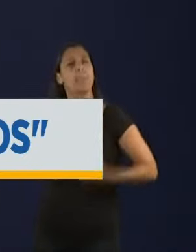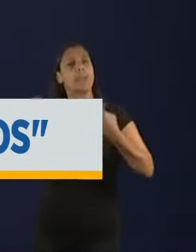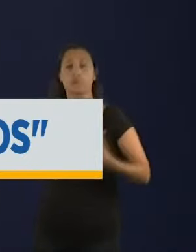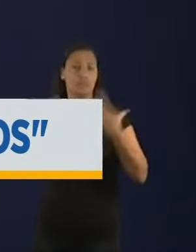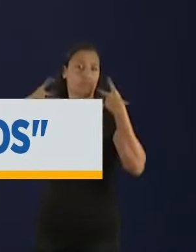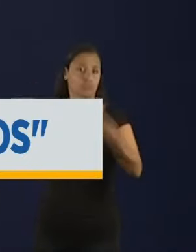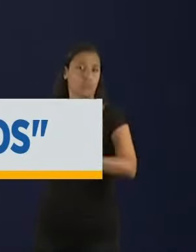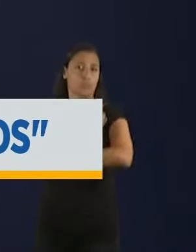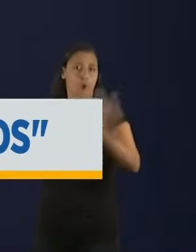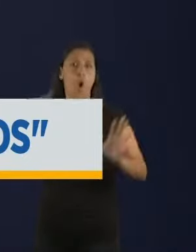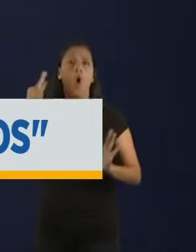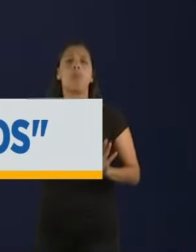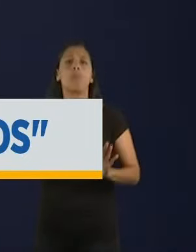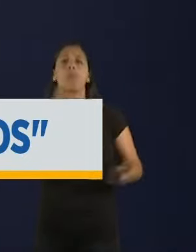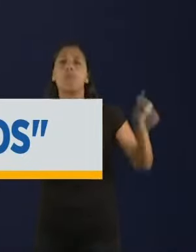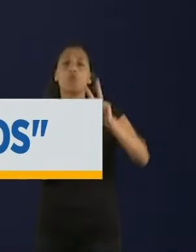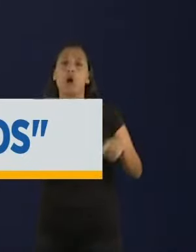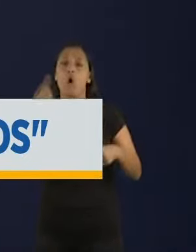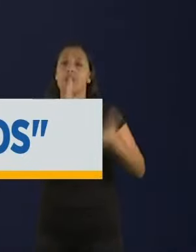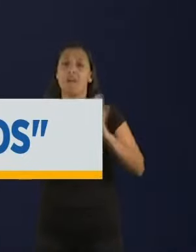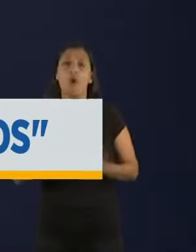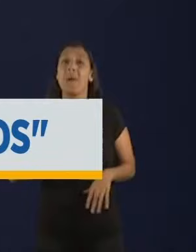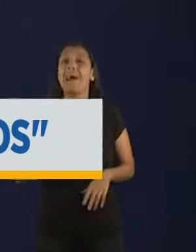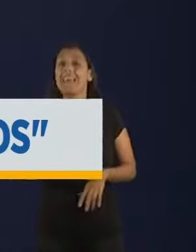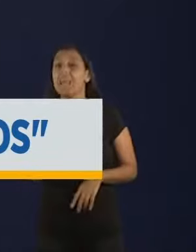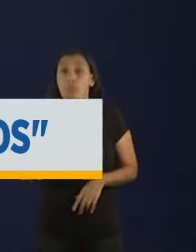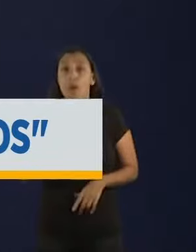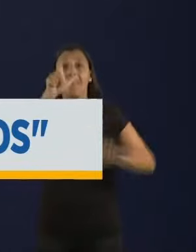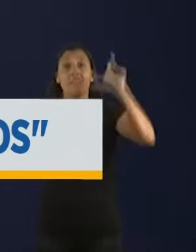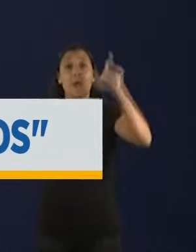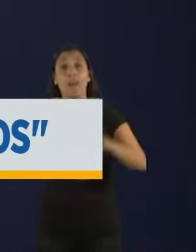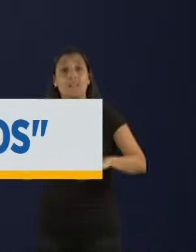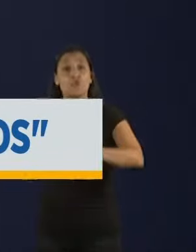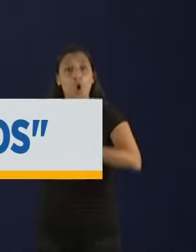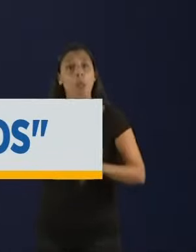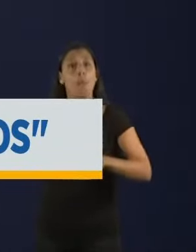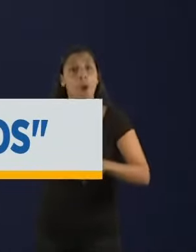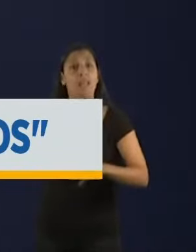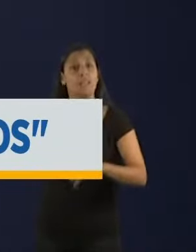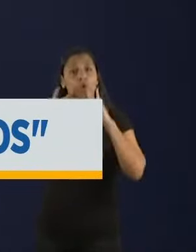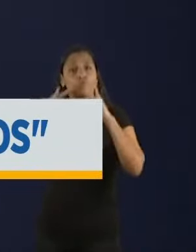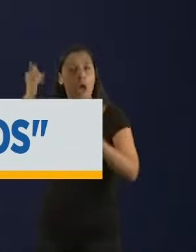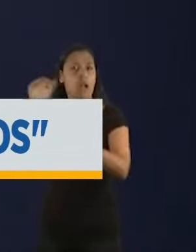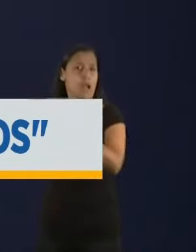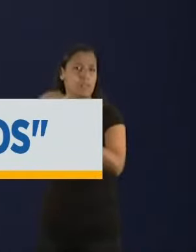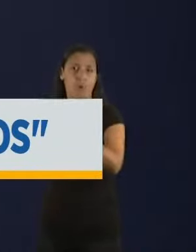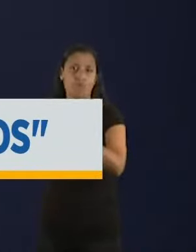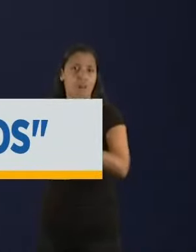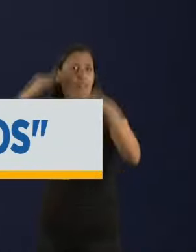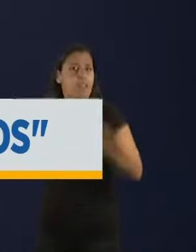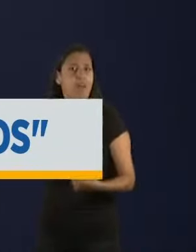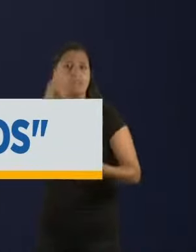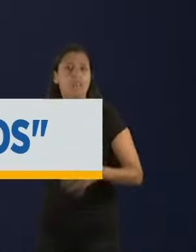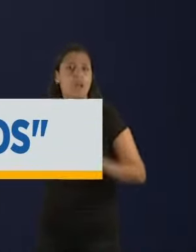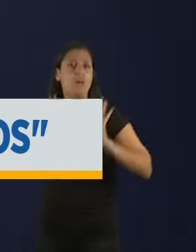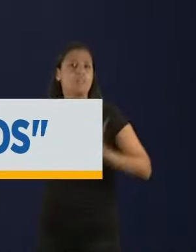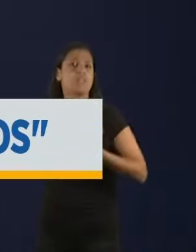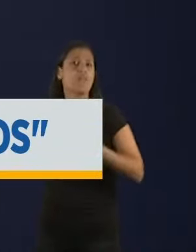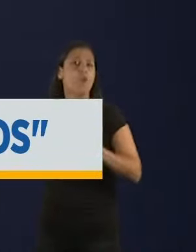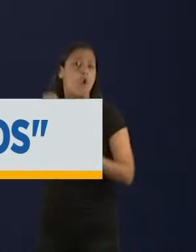índole y es imperioso que los actores políticos asuman la responsabilidad que tienen y actúen en